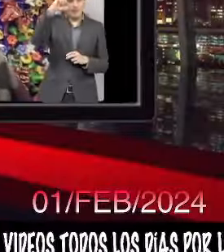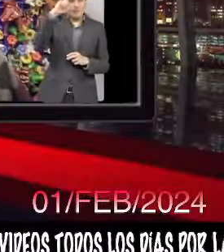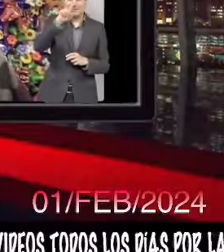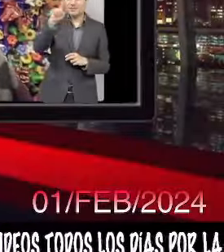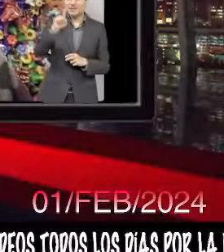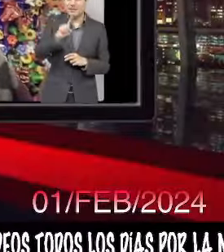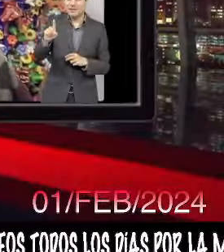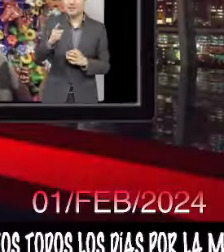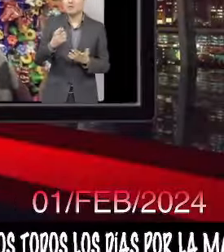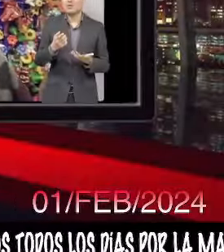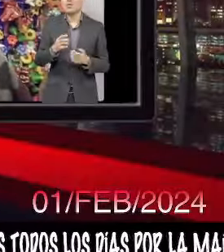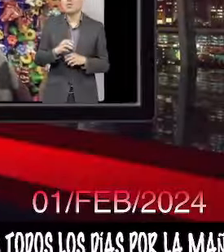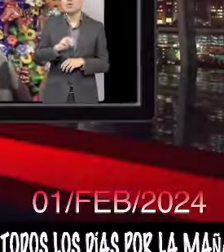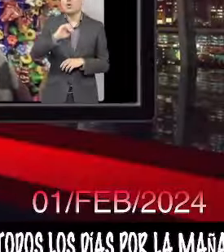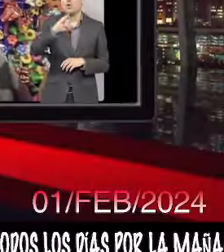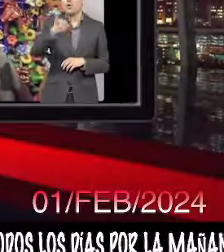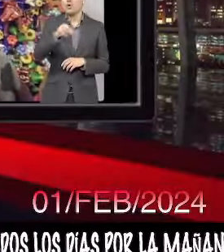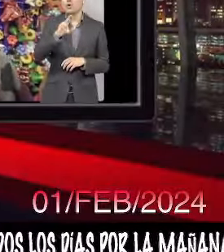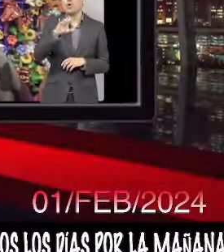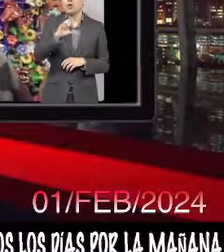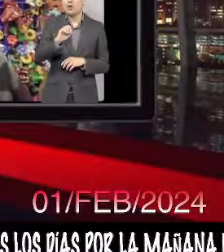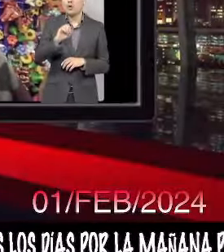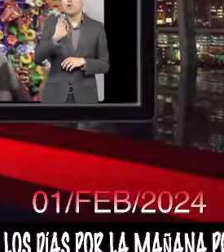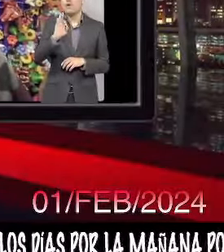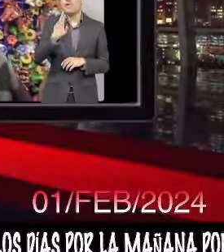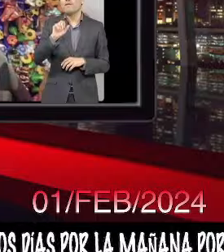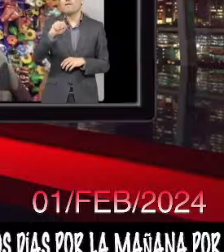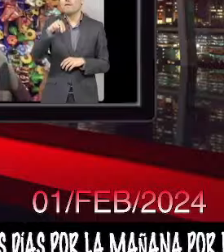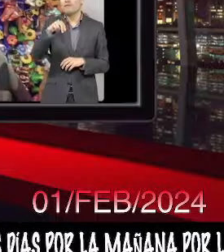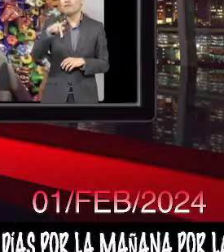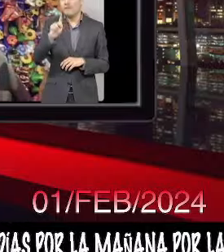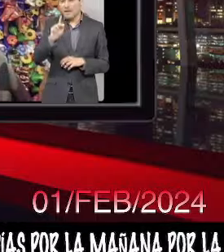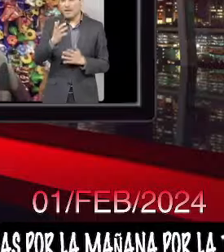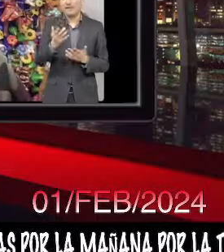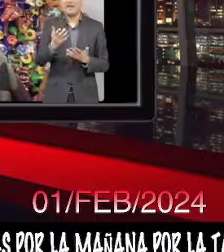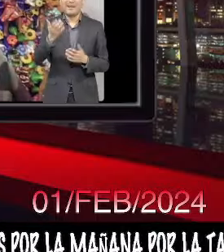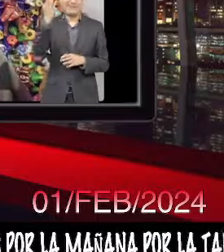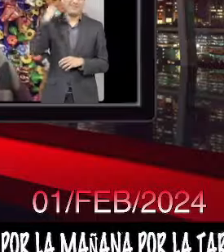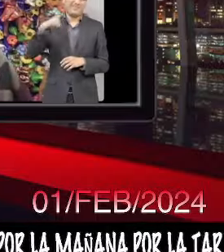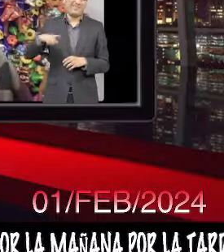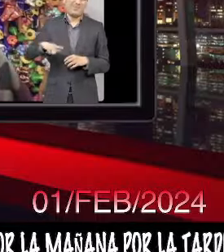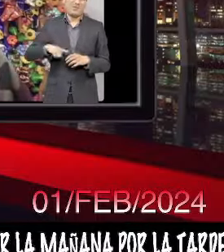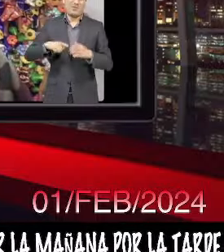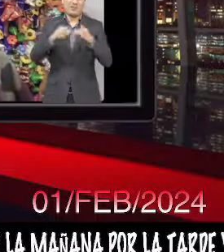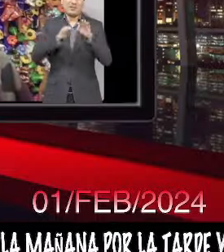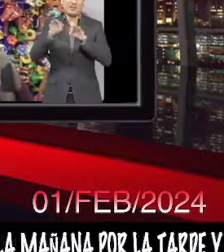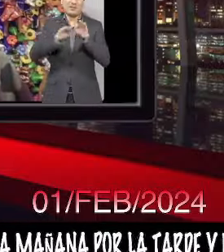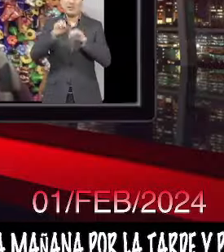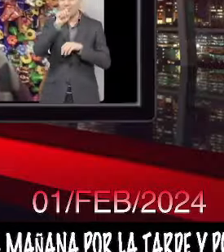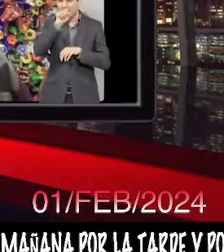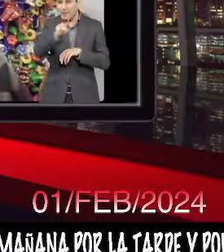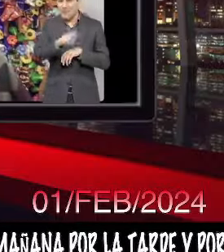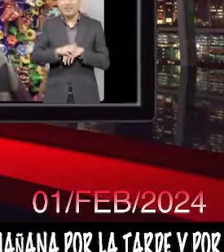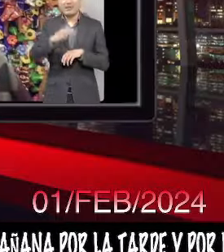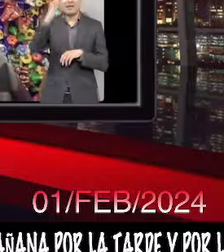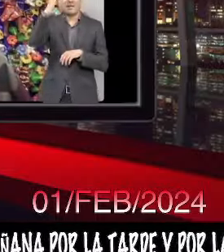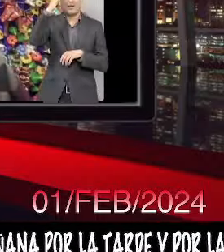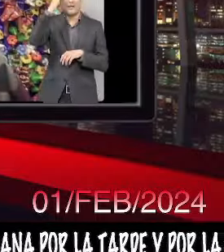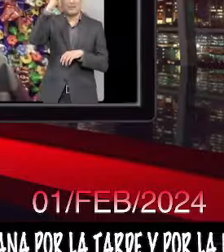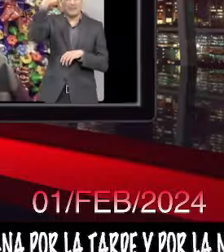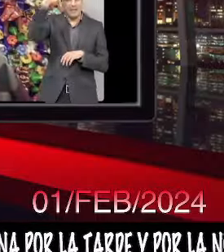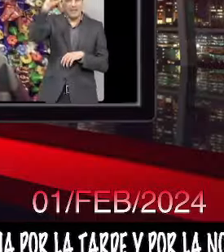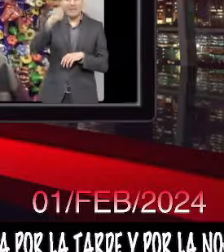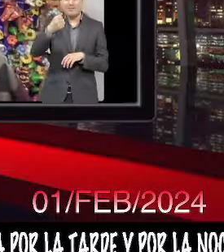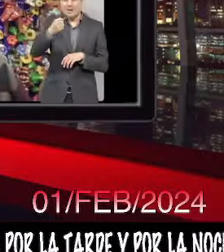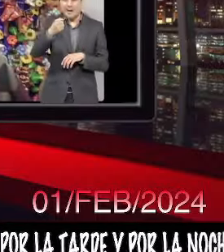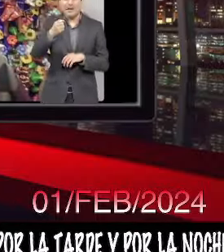Julio Frank, de gobiernos anteriores. Estaba también por ahí Cabeza de Vaca, colaborando